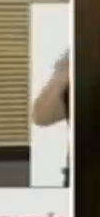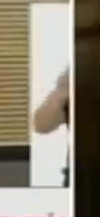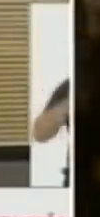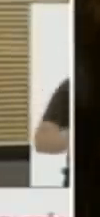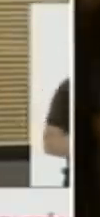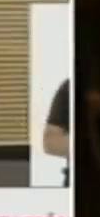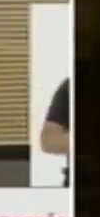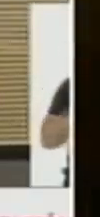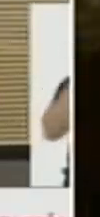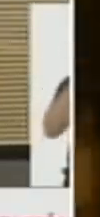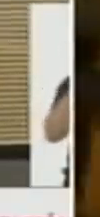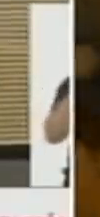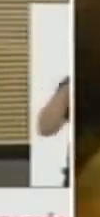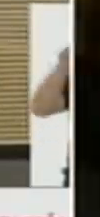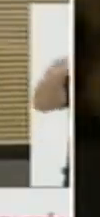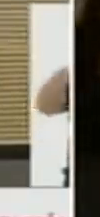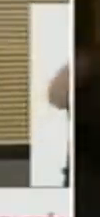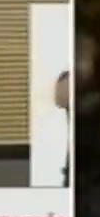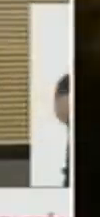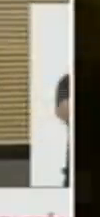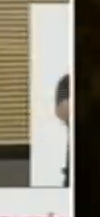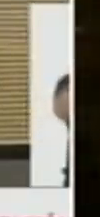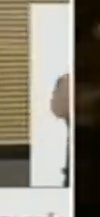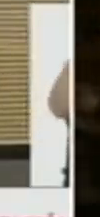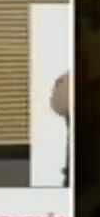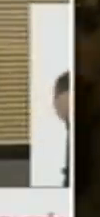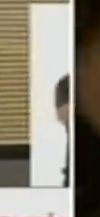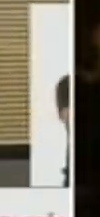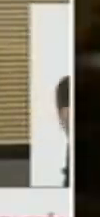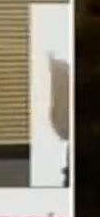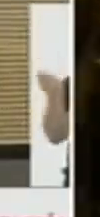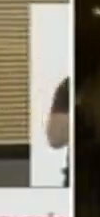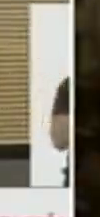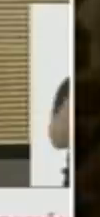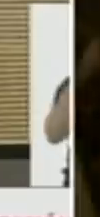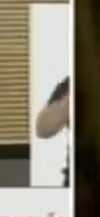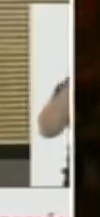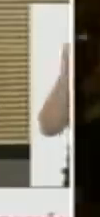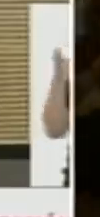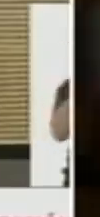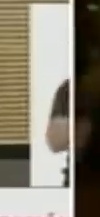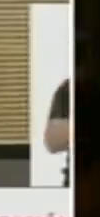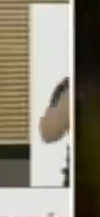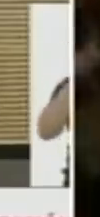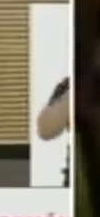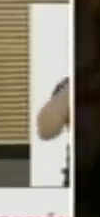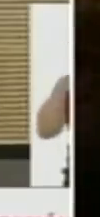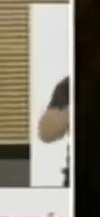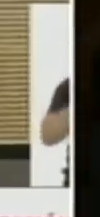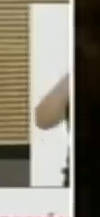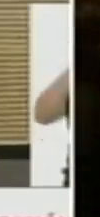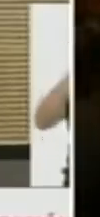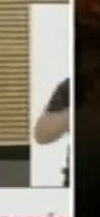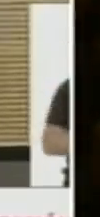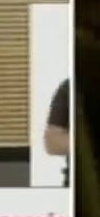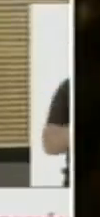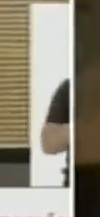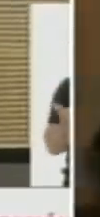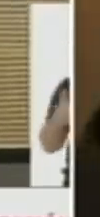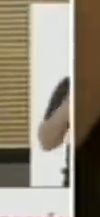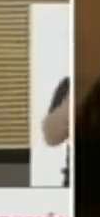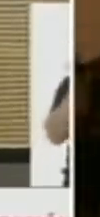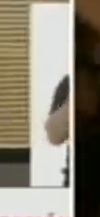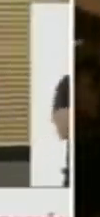sucedido hasta este minuto es que el congreso de perú después de haber recibido esta noticia de la disolución de este